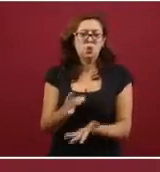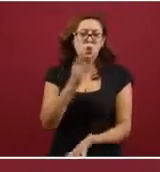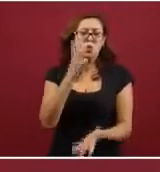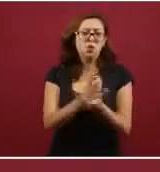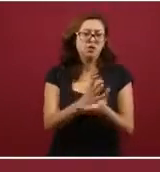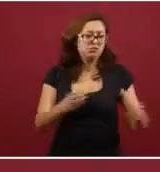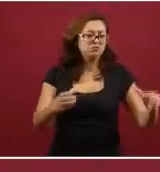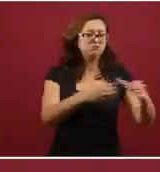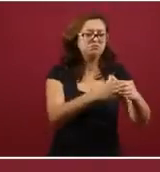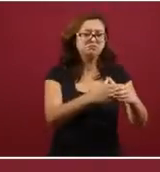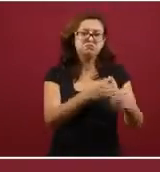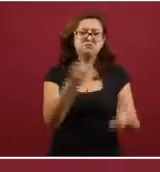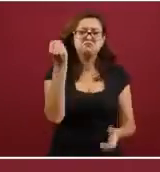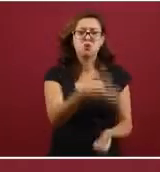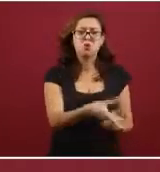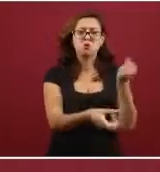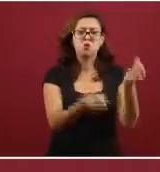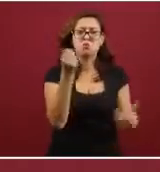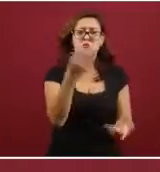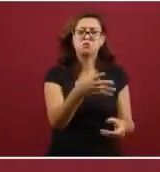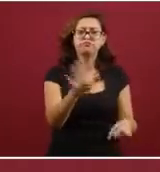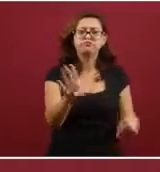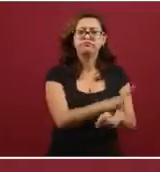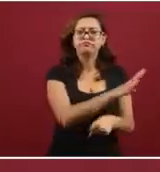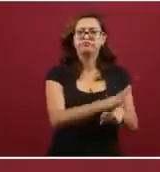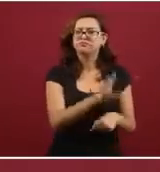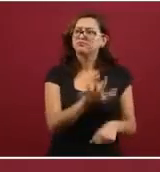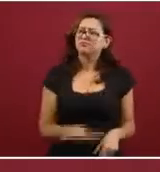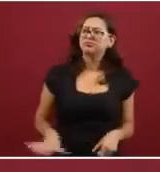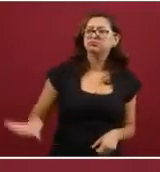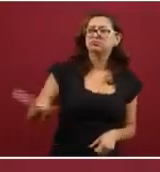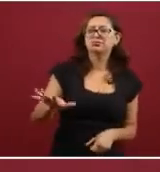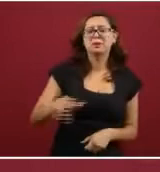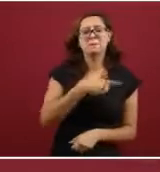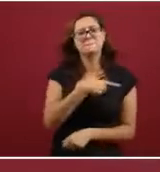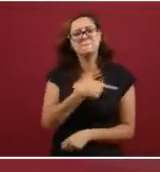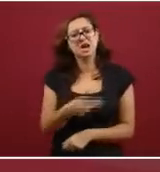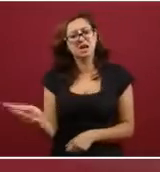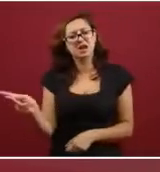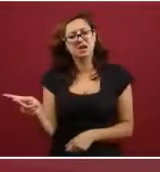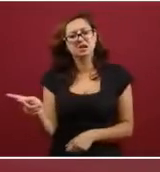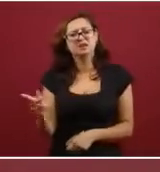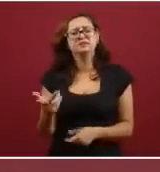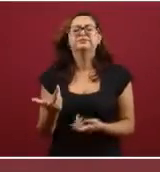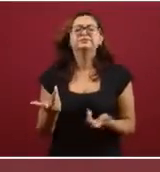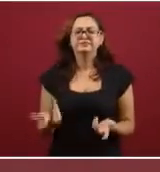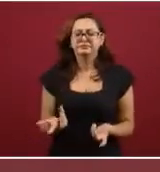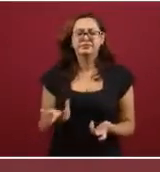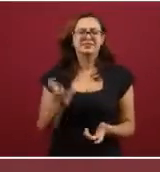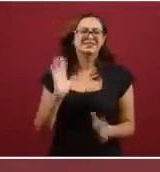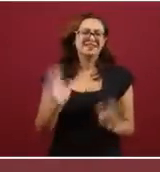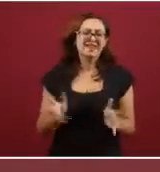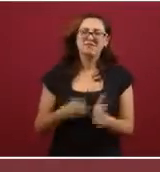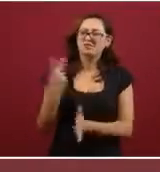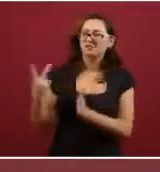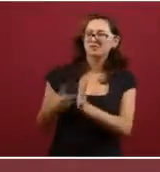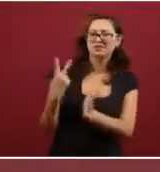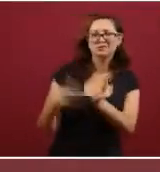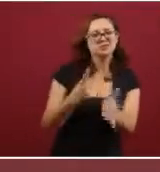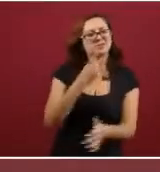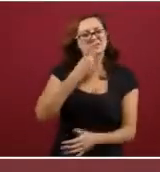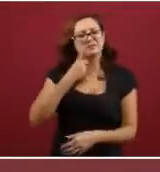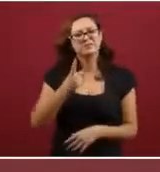una minoría y empobreció a la mayoría del pueblo, lo que ya hemos dicho y vamos a seguir